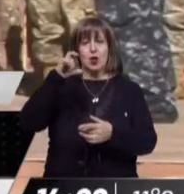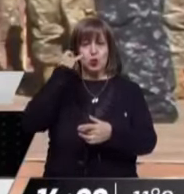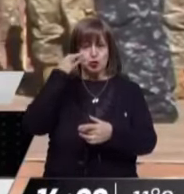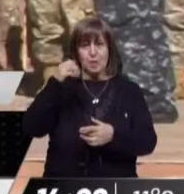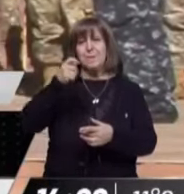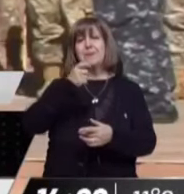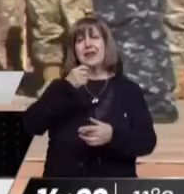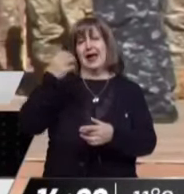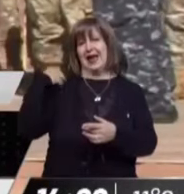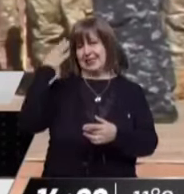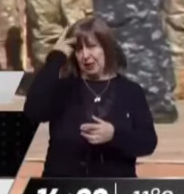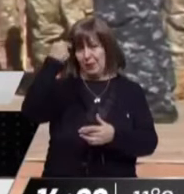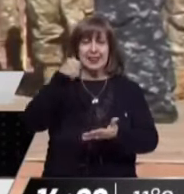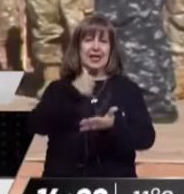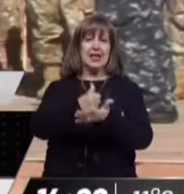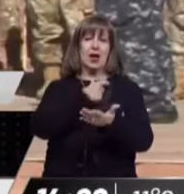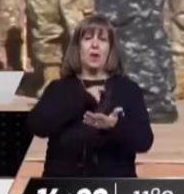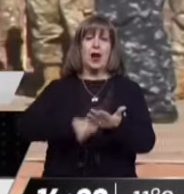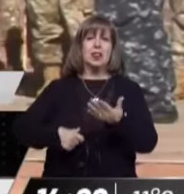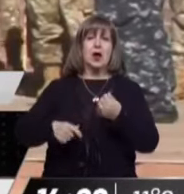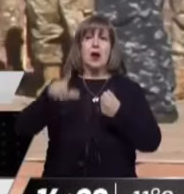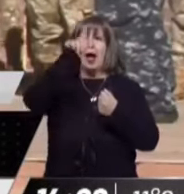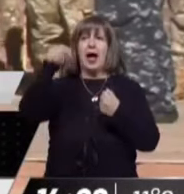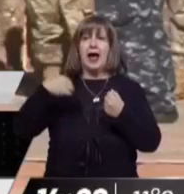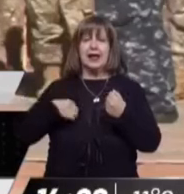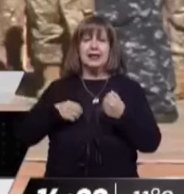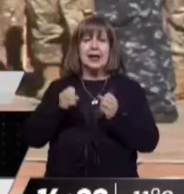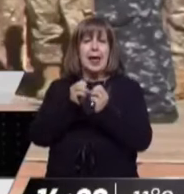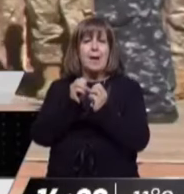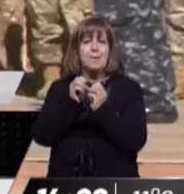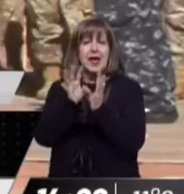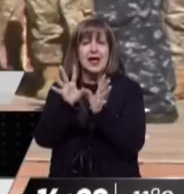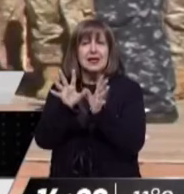cuando la Argentina se estaba pariendo,